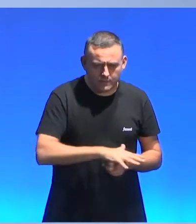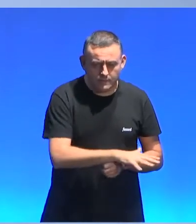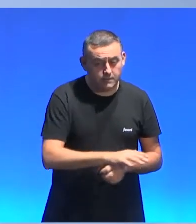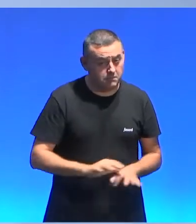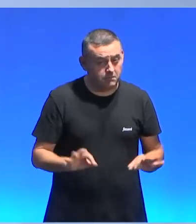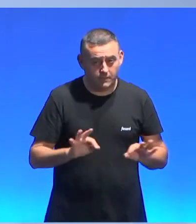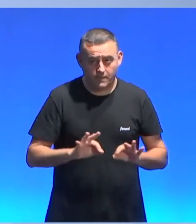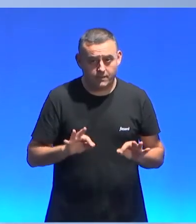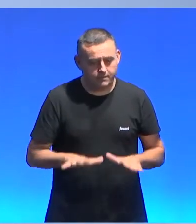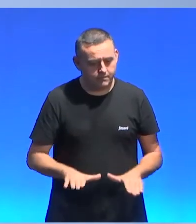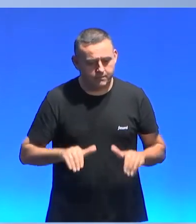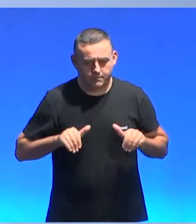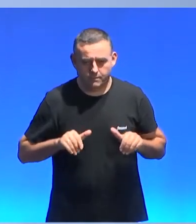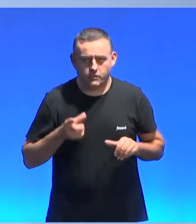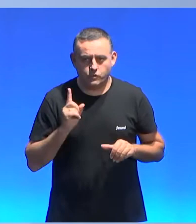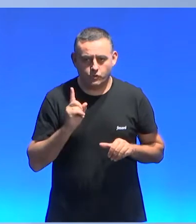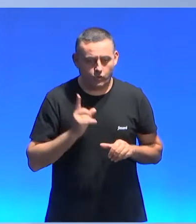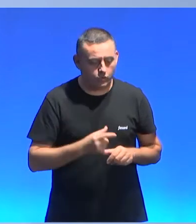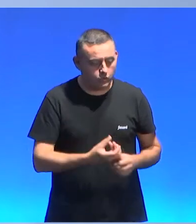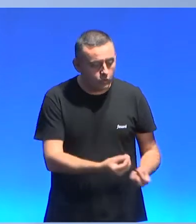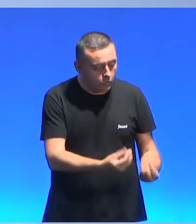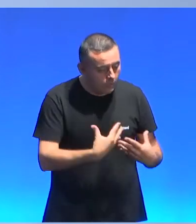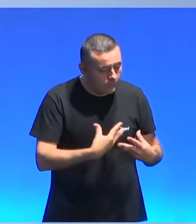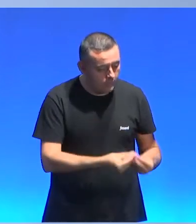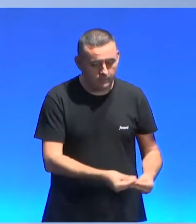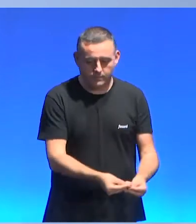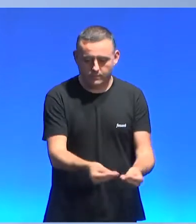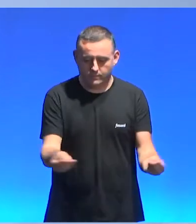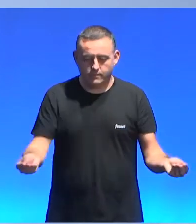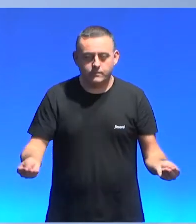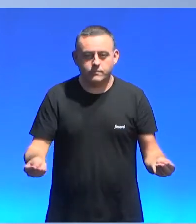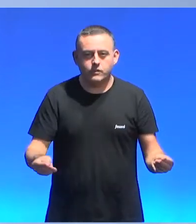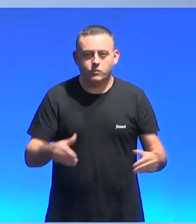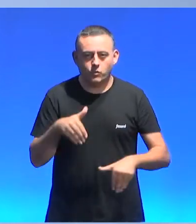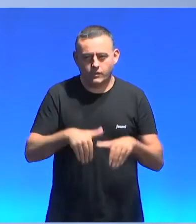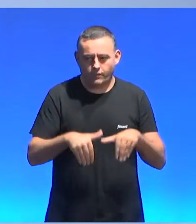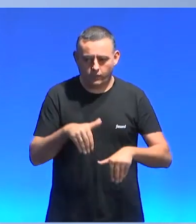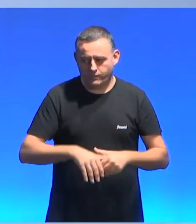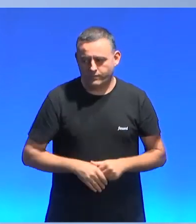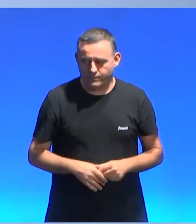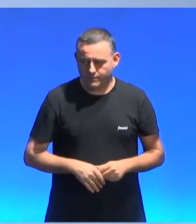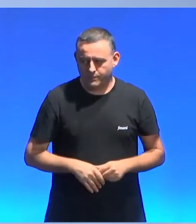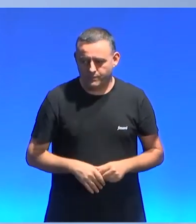y ponerlo en votación. Y normalmente sale este.